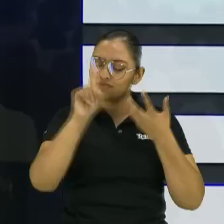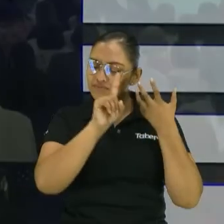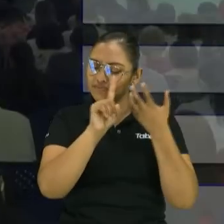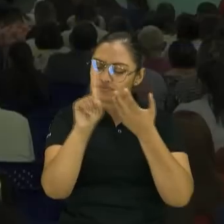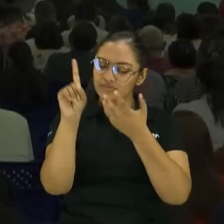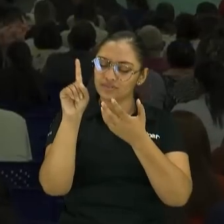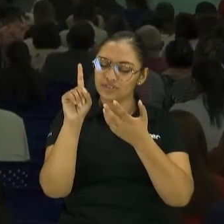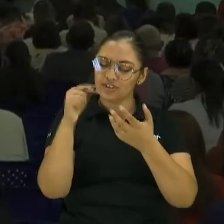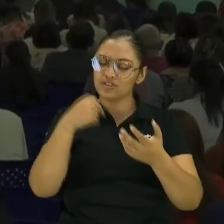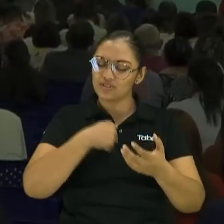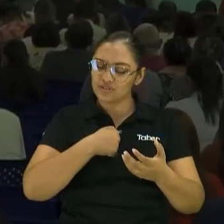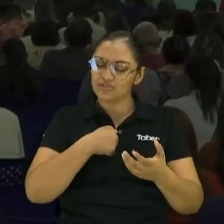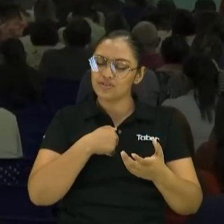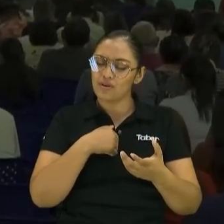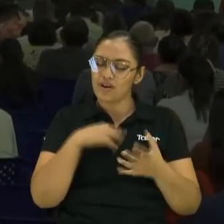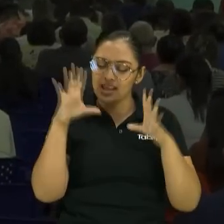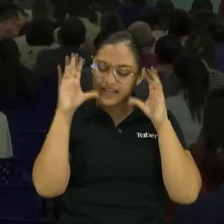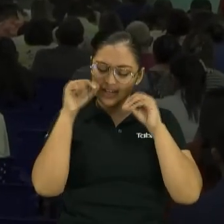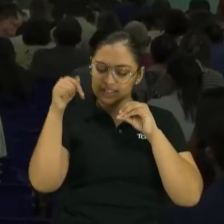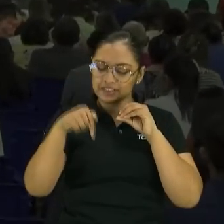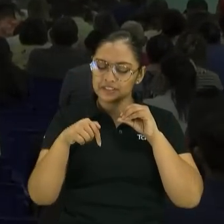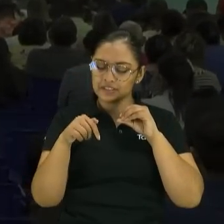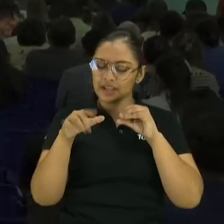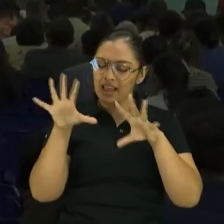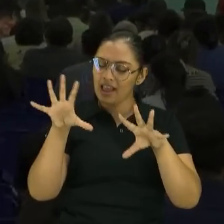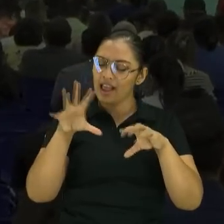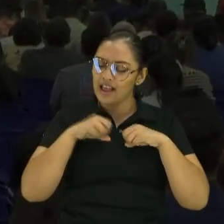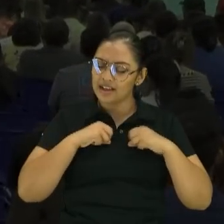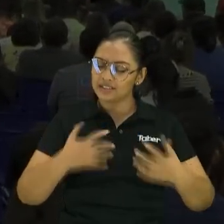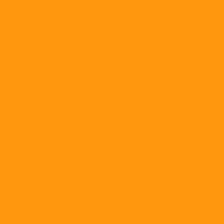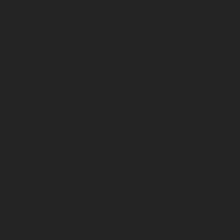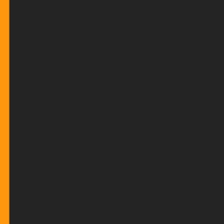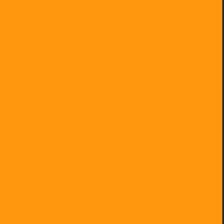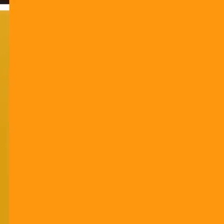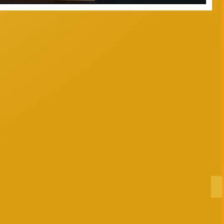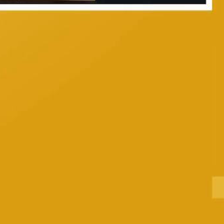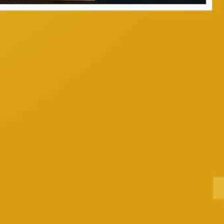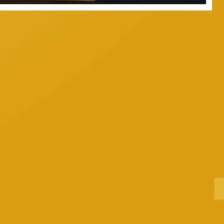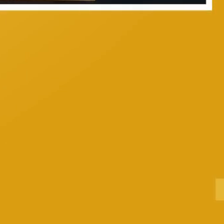esta noche Yo Te declaro mi señor y mi salvador en la iglesia dice amén